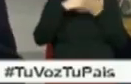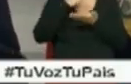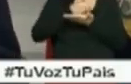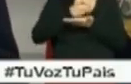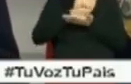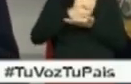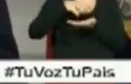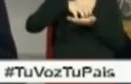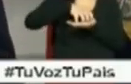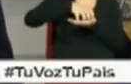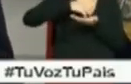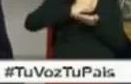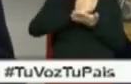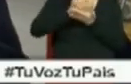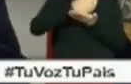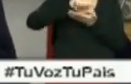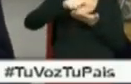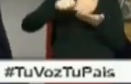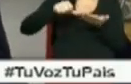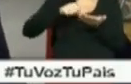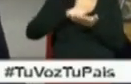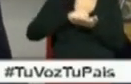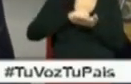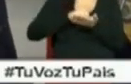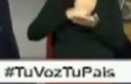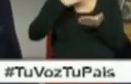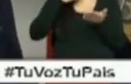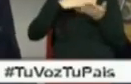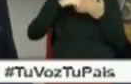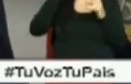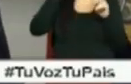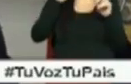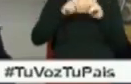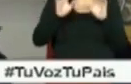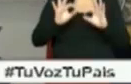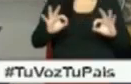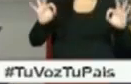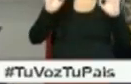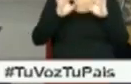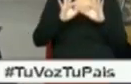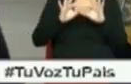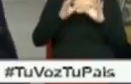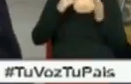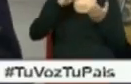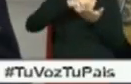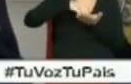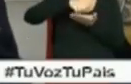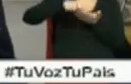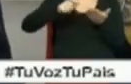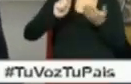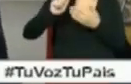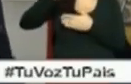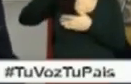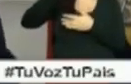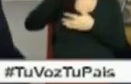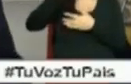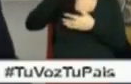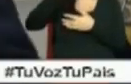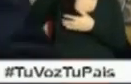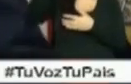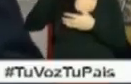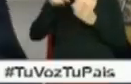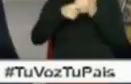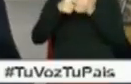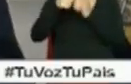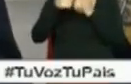atún. De no haber alcanzado el acuerdo, el atún tendría un arancel del 24%, ahora entrará a la Unión Europea, entra